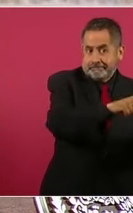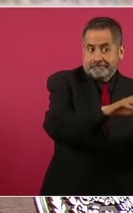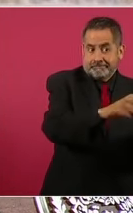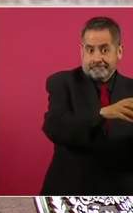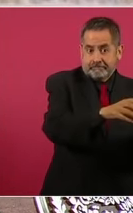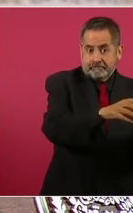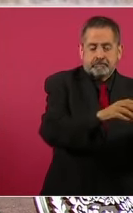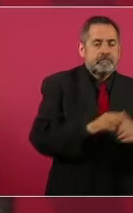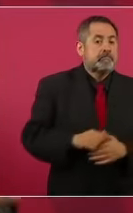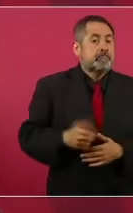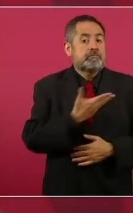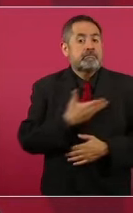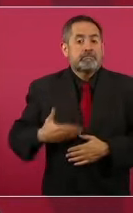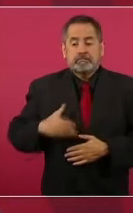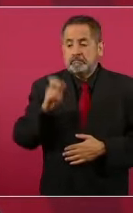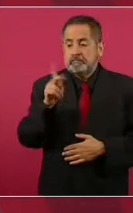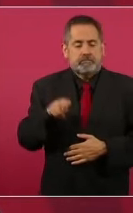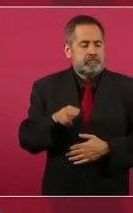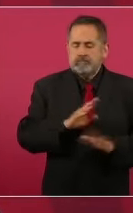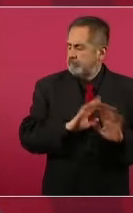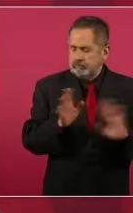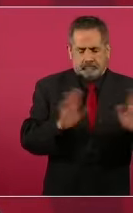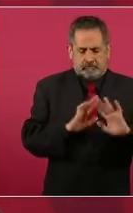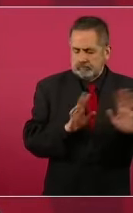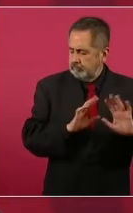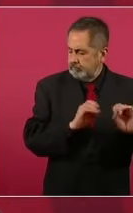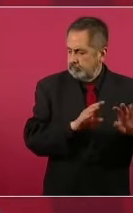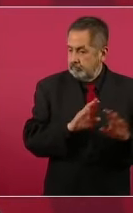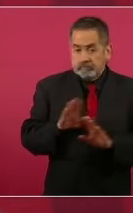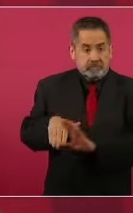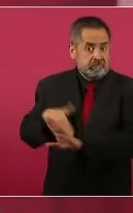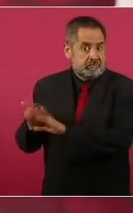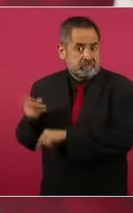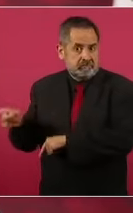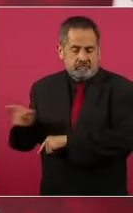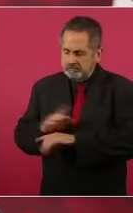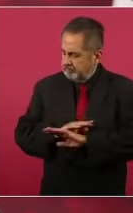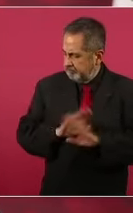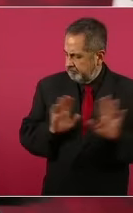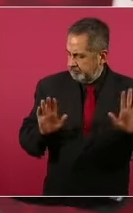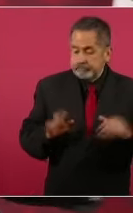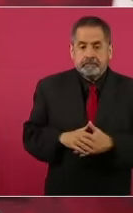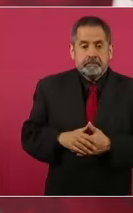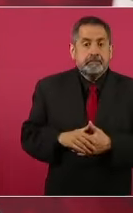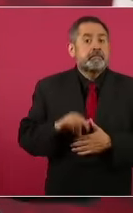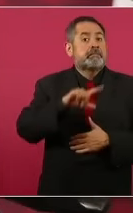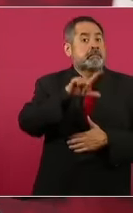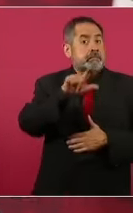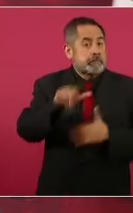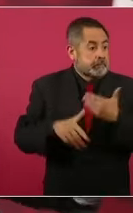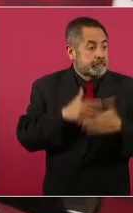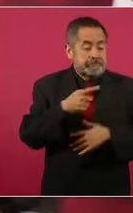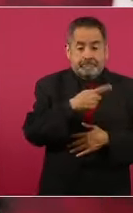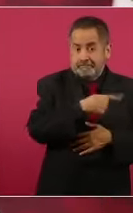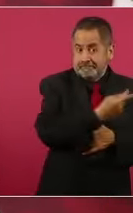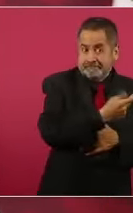Y el presidente Peña dijo no. Y luego, ya desesperados,